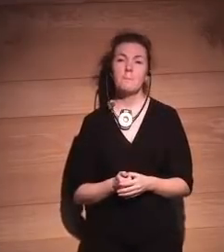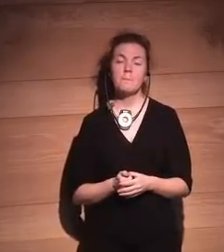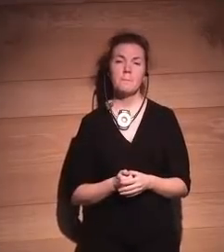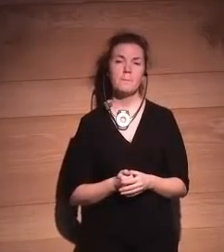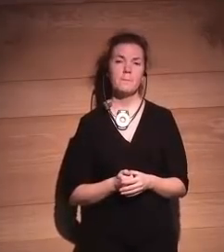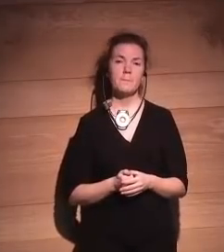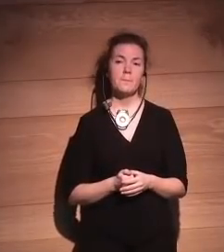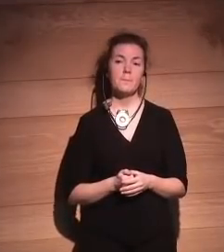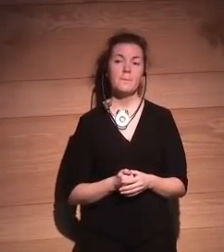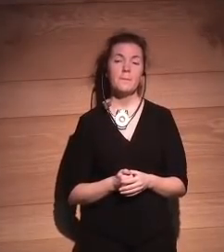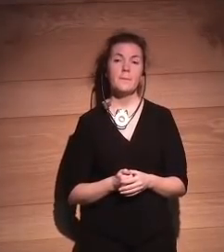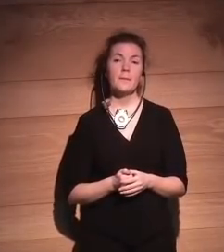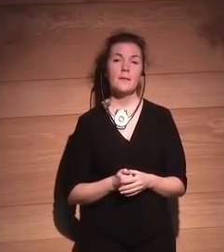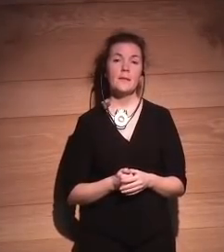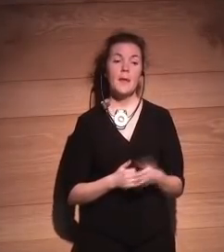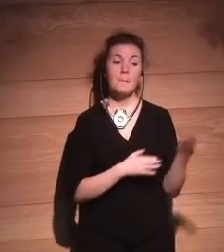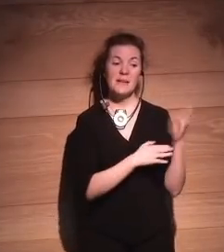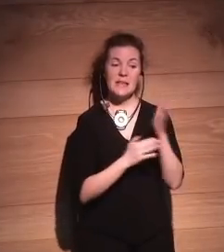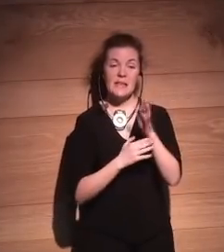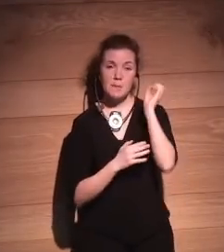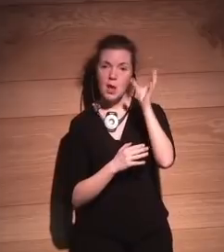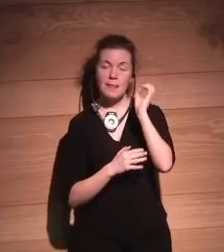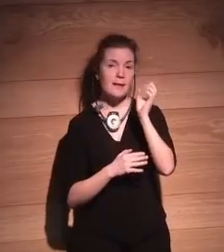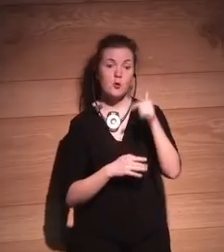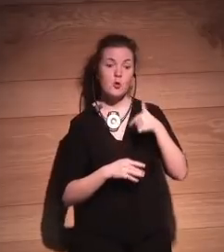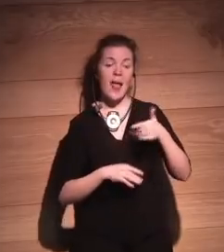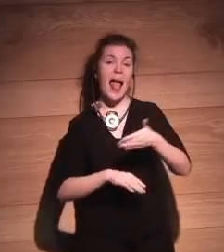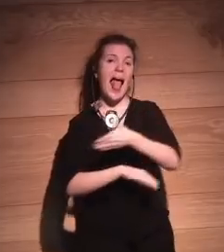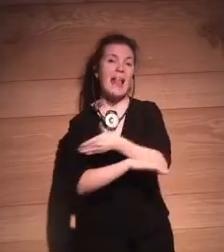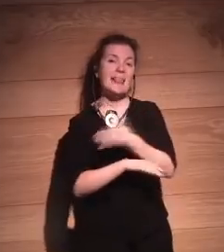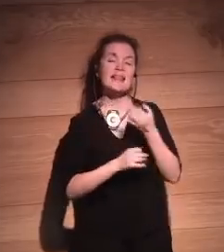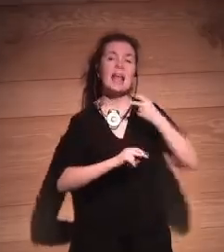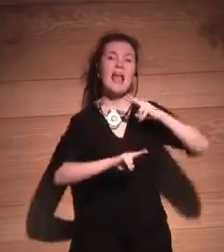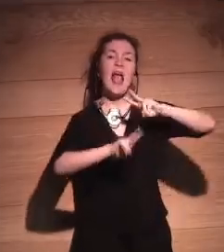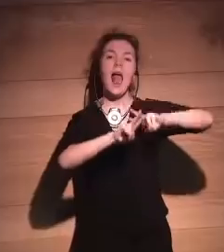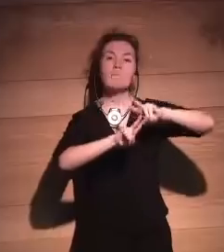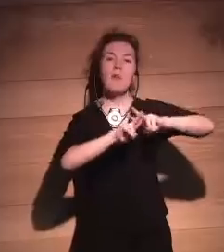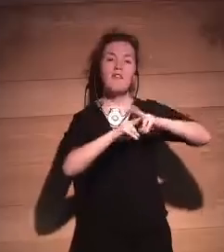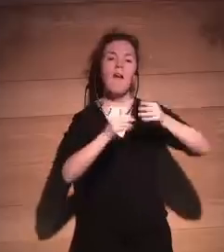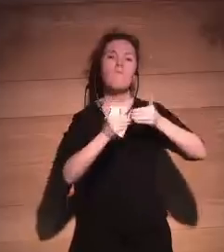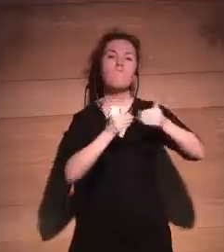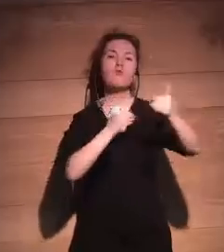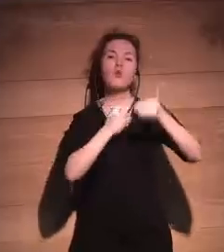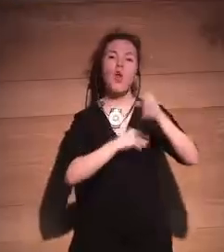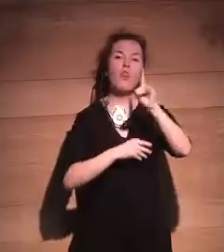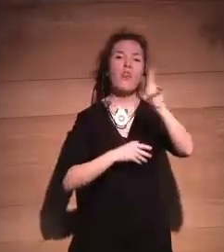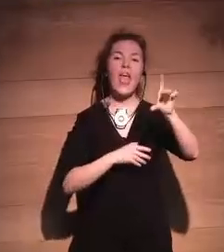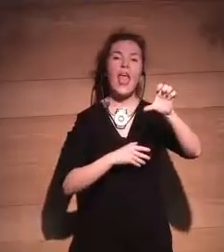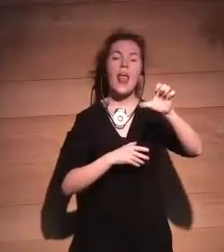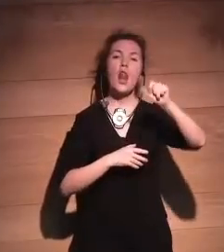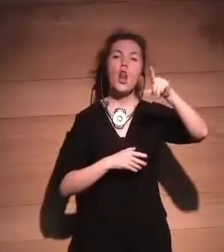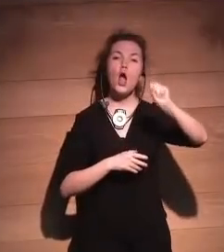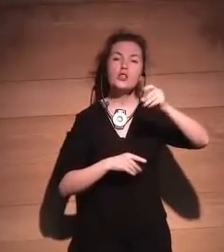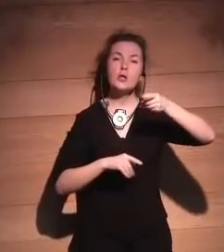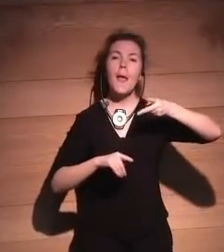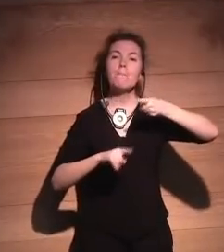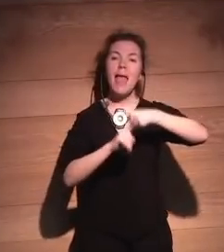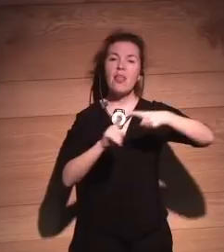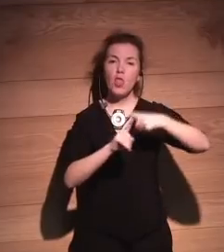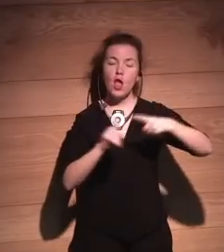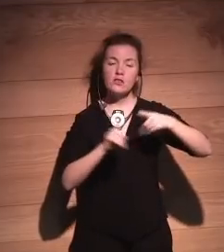Antes de presentar a los ponentes, hay una almohadilla, el futuro de los medios, para los que quieran participar